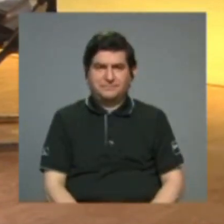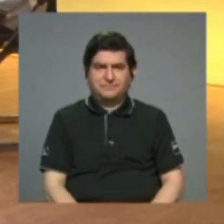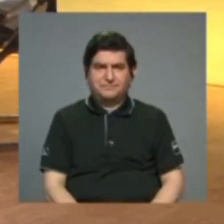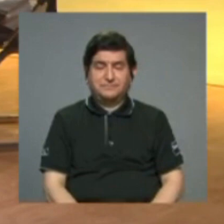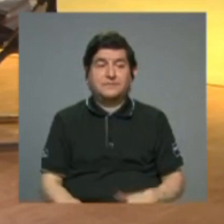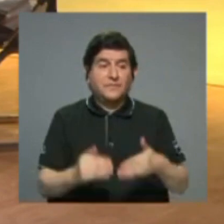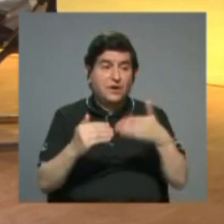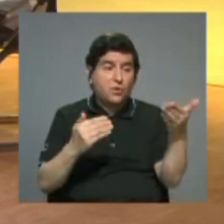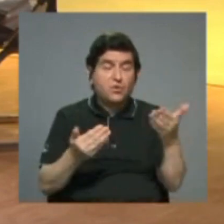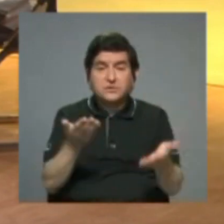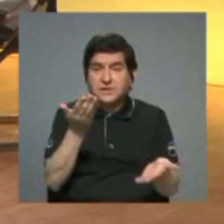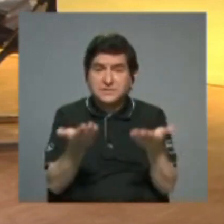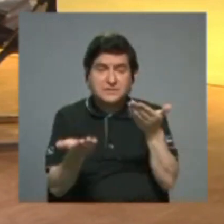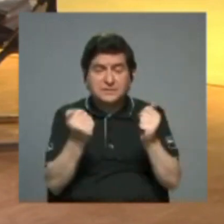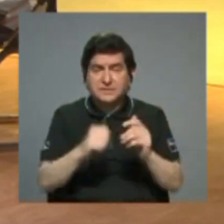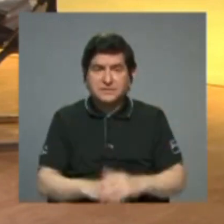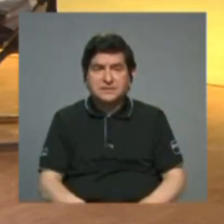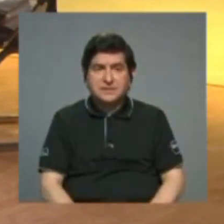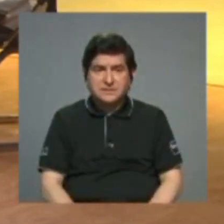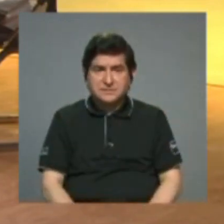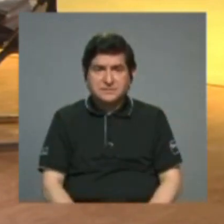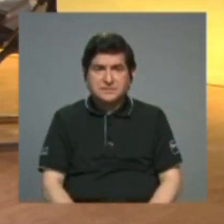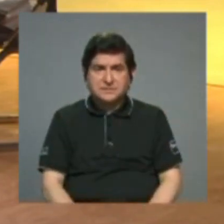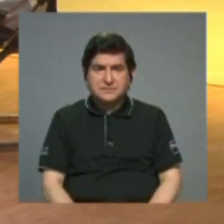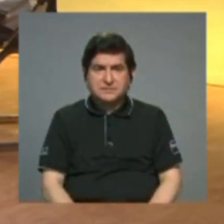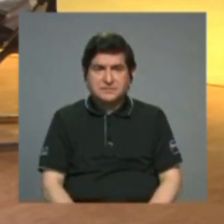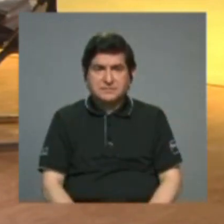cosa que algunos